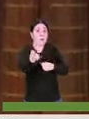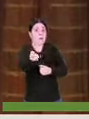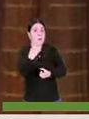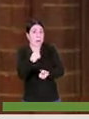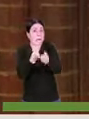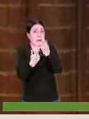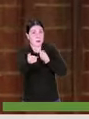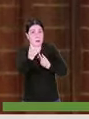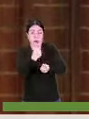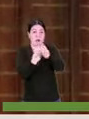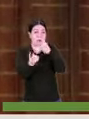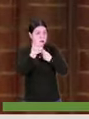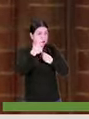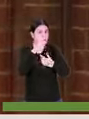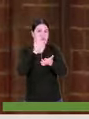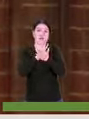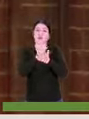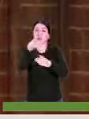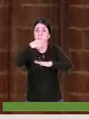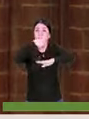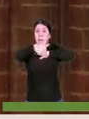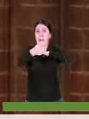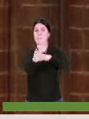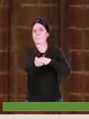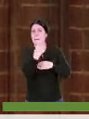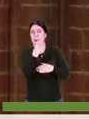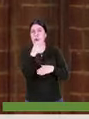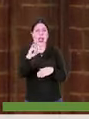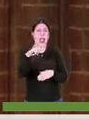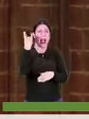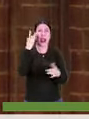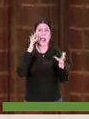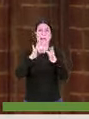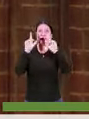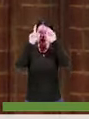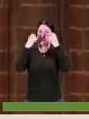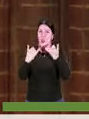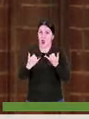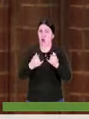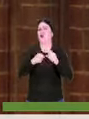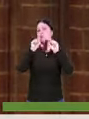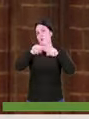y todas sus solicitudes sobre el tema de rendición de